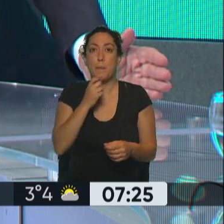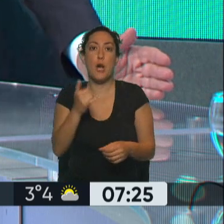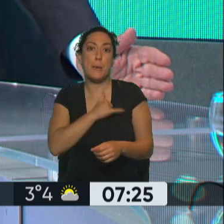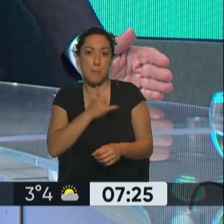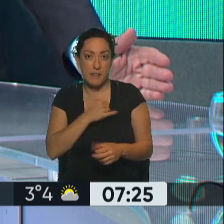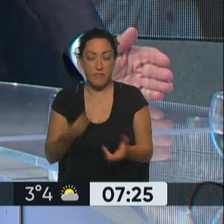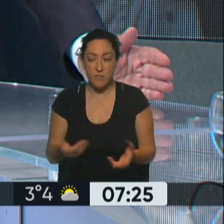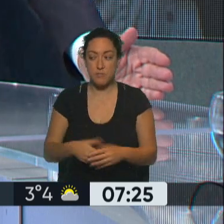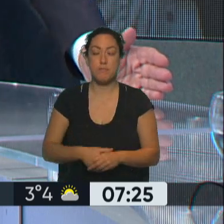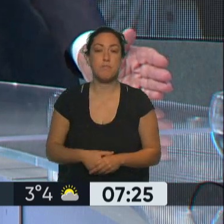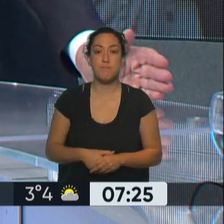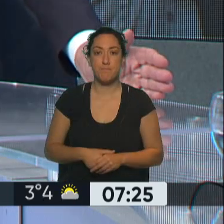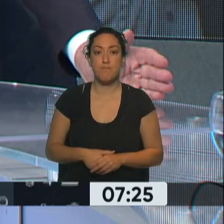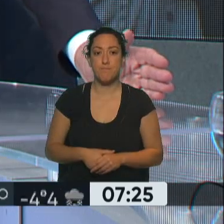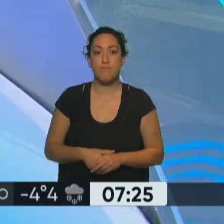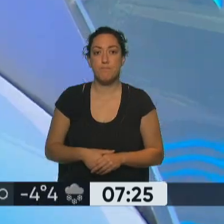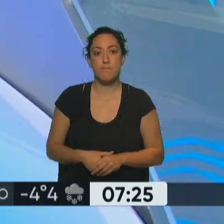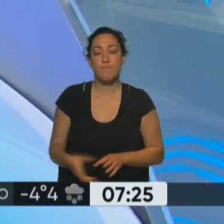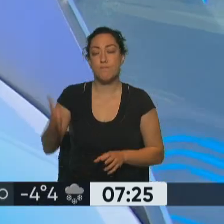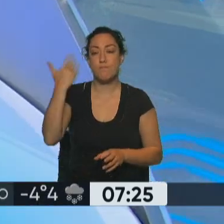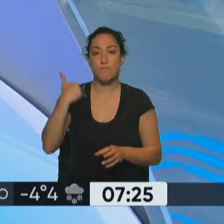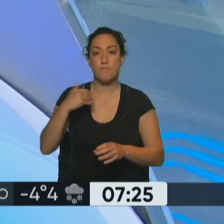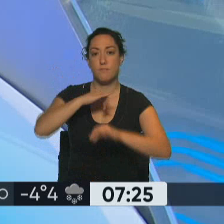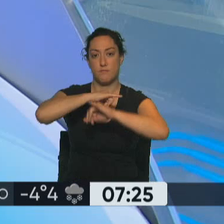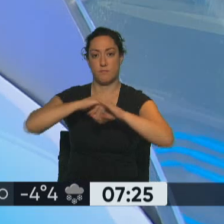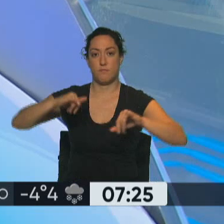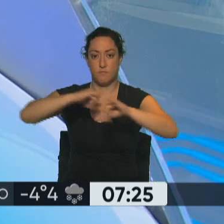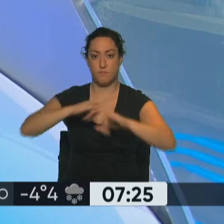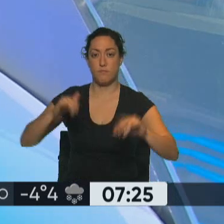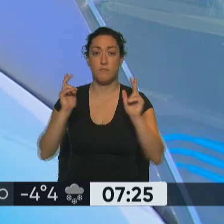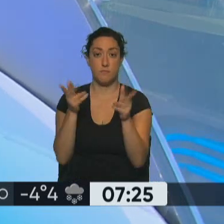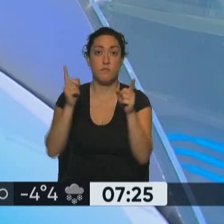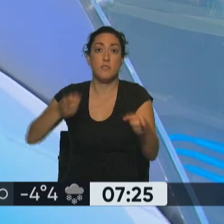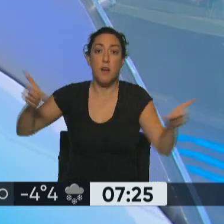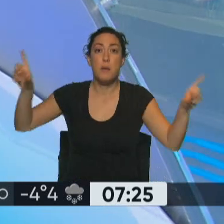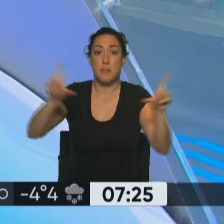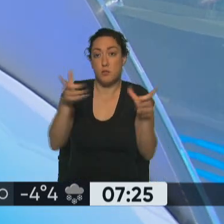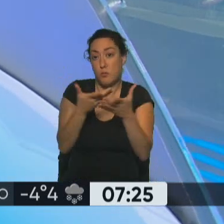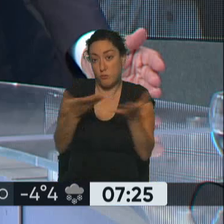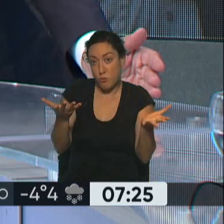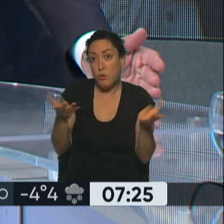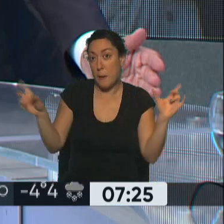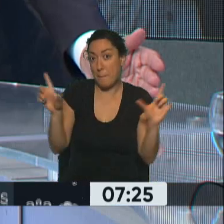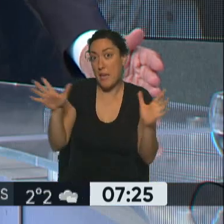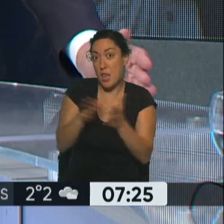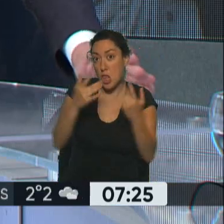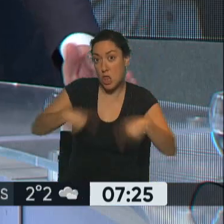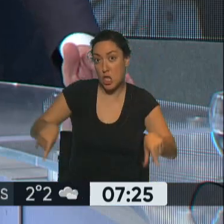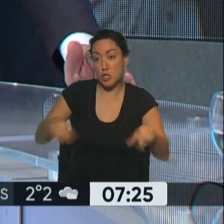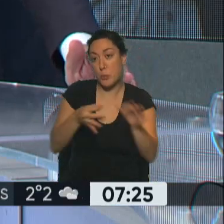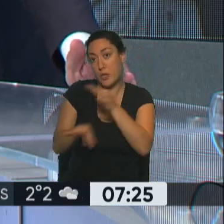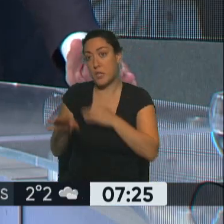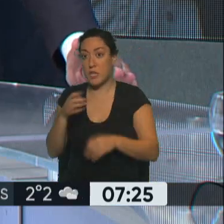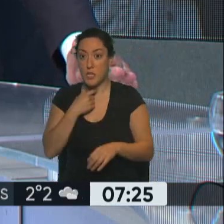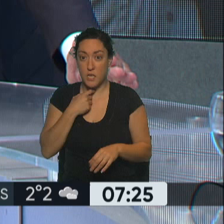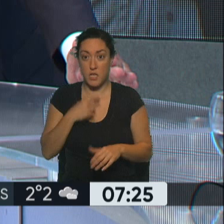Aerolíneas Argentinas. Sí, lo dijeron en la campaña, ¿no? Mismo la televisión pública. Sí. Los medios públicos. Bueno, los medios públicos. ¿Eso debe